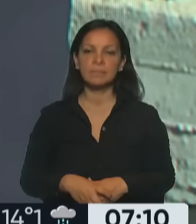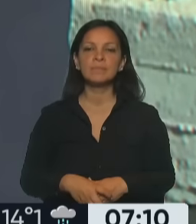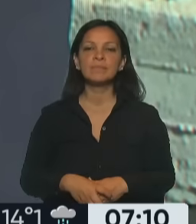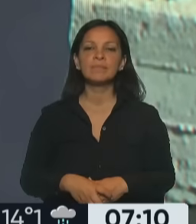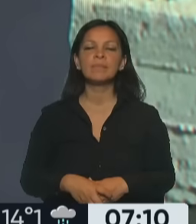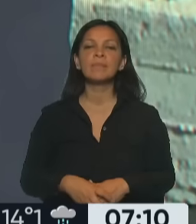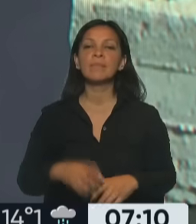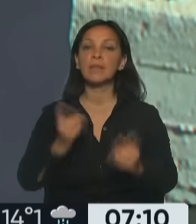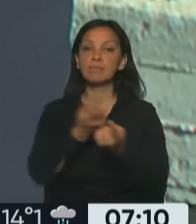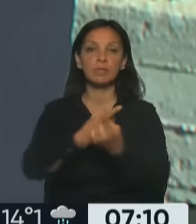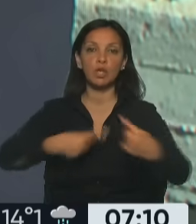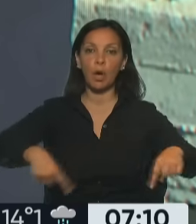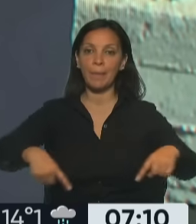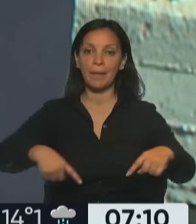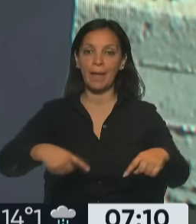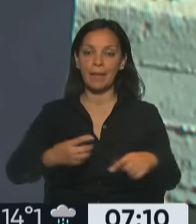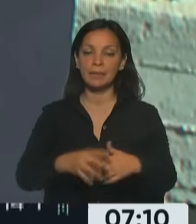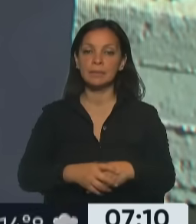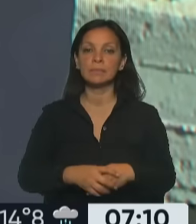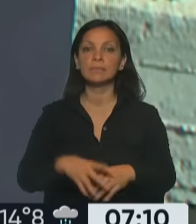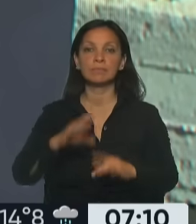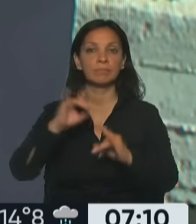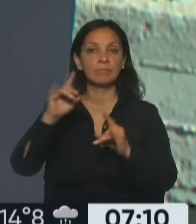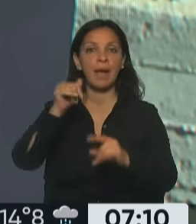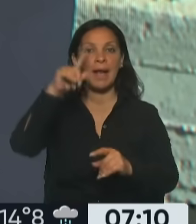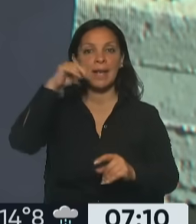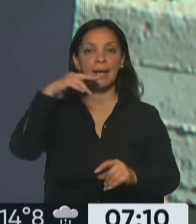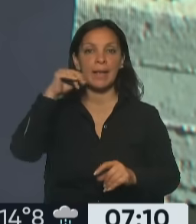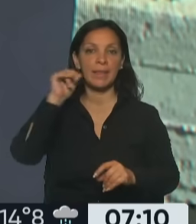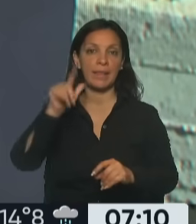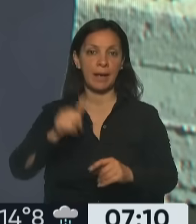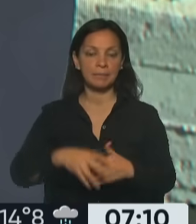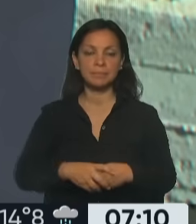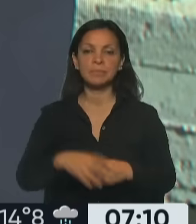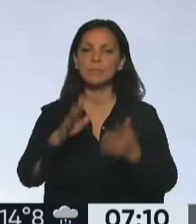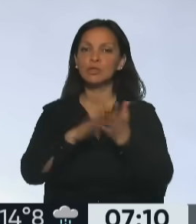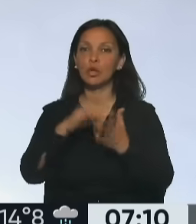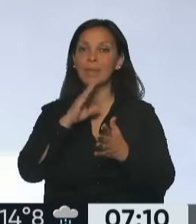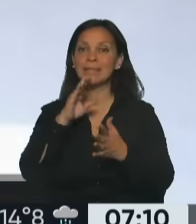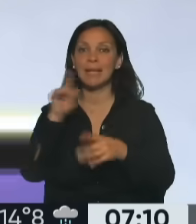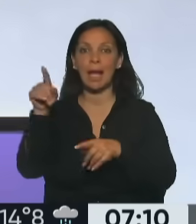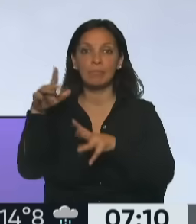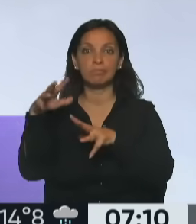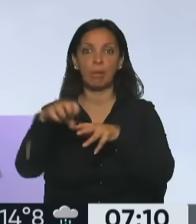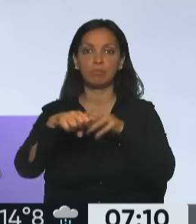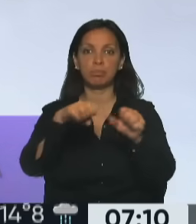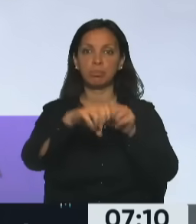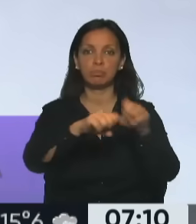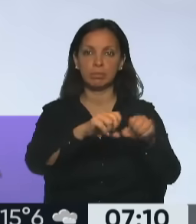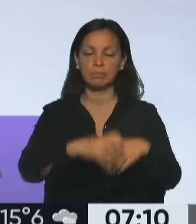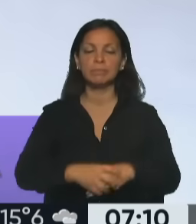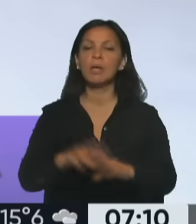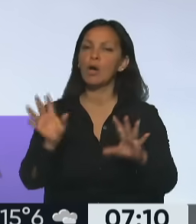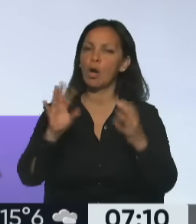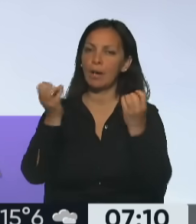información de último momento que desarrolla ya mismo Alejandra Loucau con el avance justamente de la ofensiva israelí. ¿Qué tal, Ale? Muy buen día. ¿Qué tal? Buenos días.